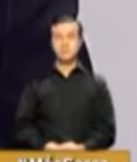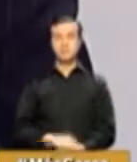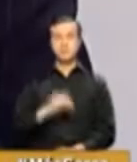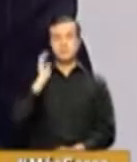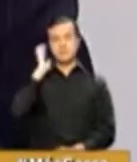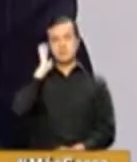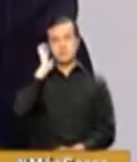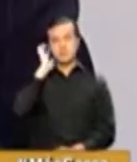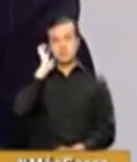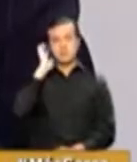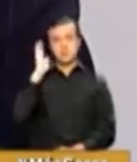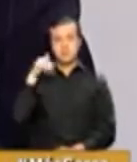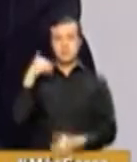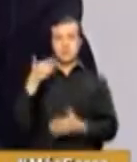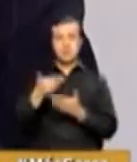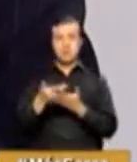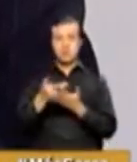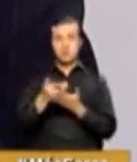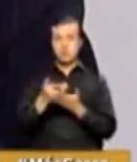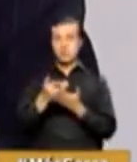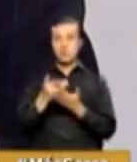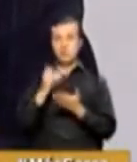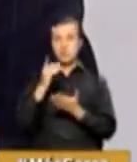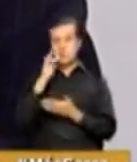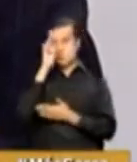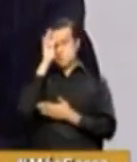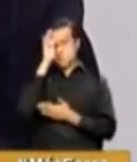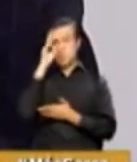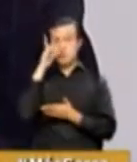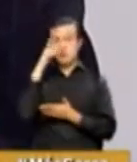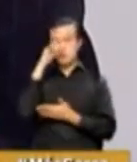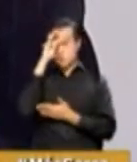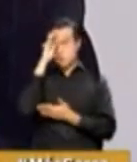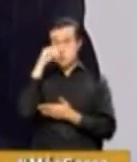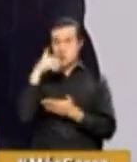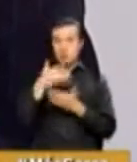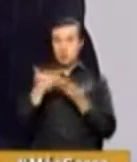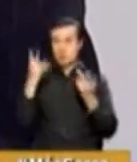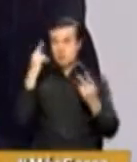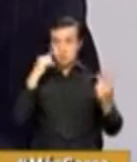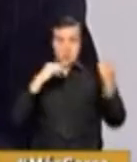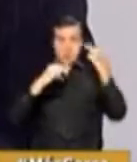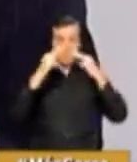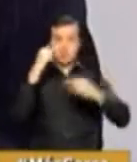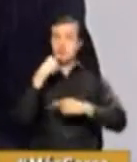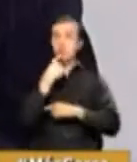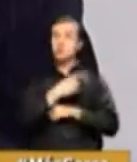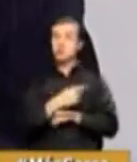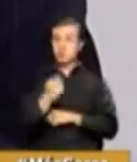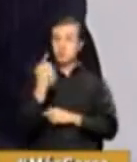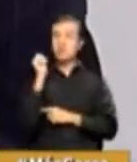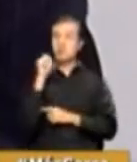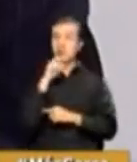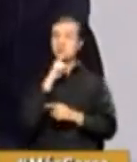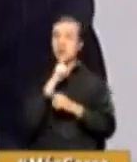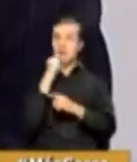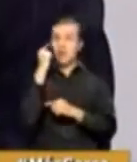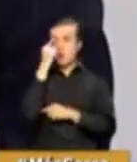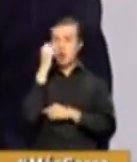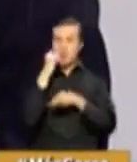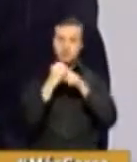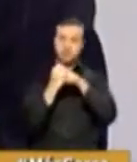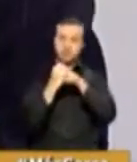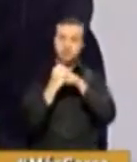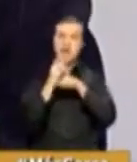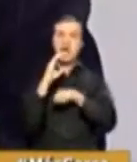yo acudí a Andes Visión, a la clínica, y ahí es cuando me hicieron los exámenes y me dijeron que era catarata. Después